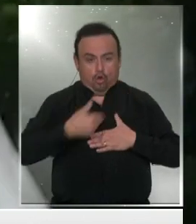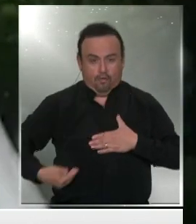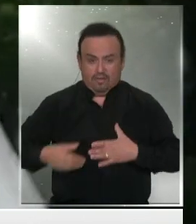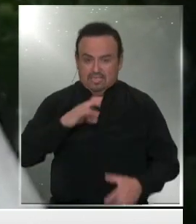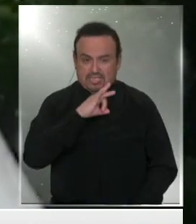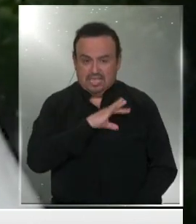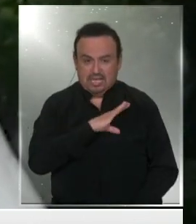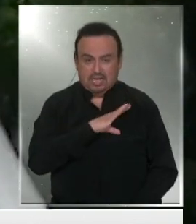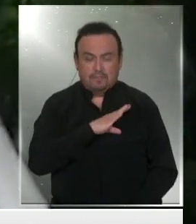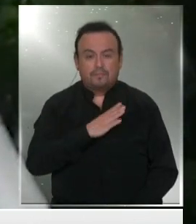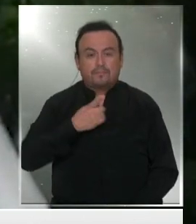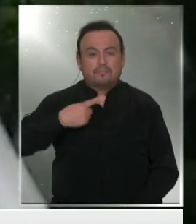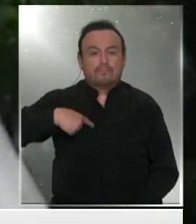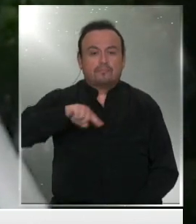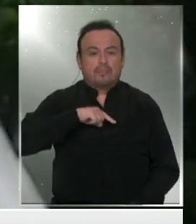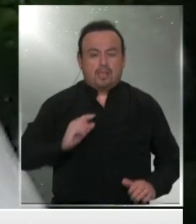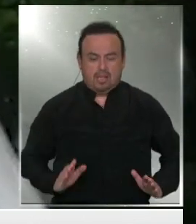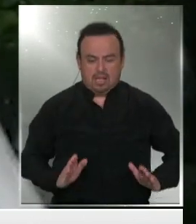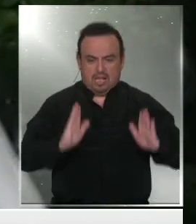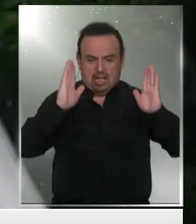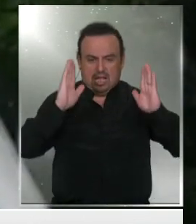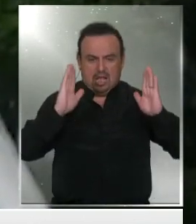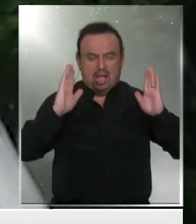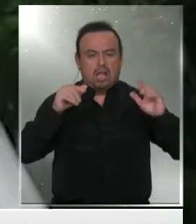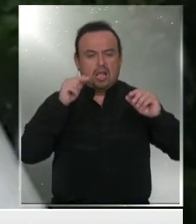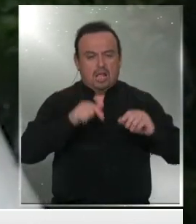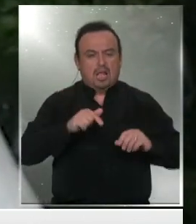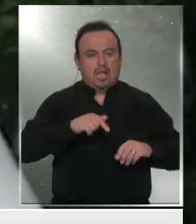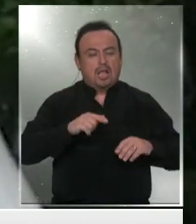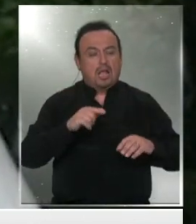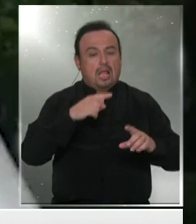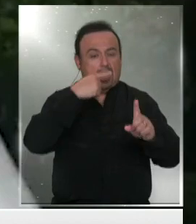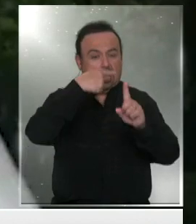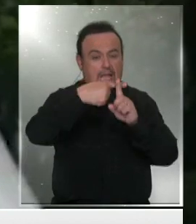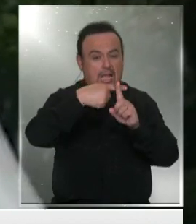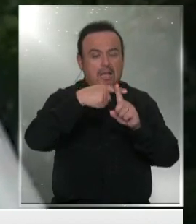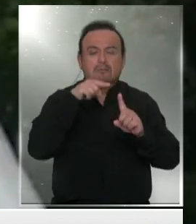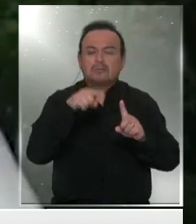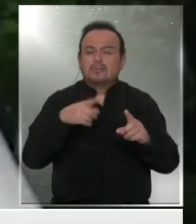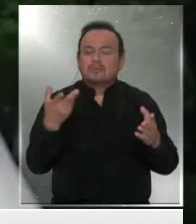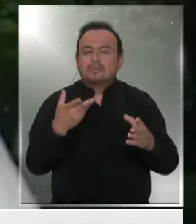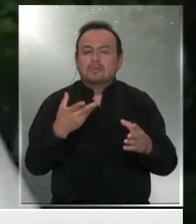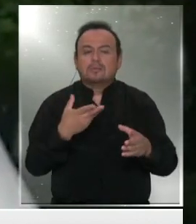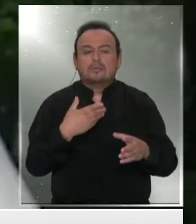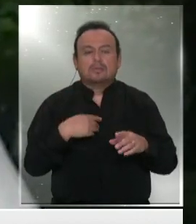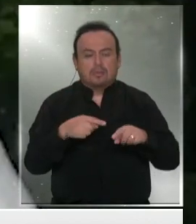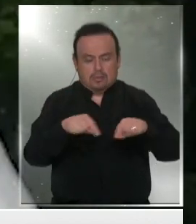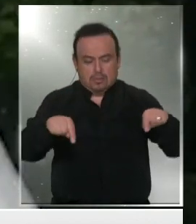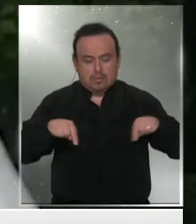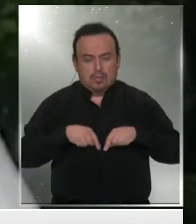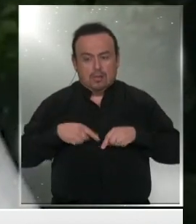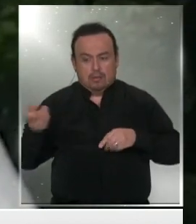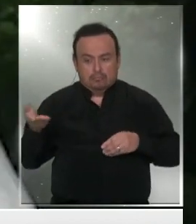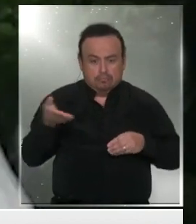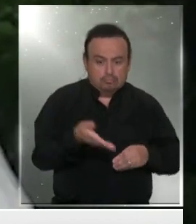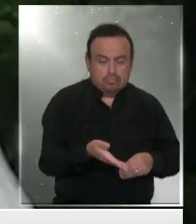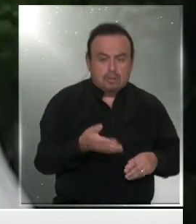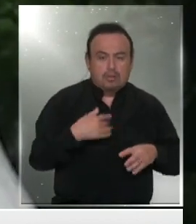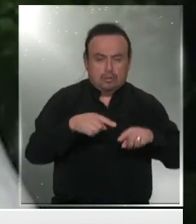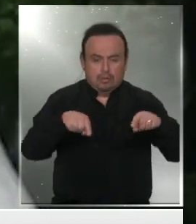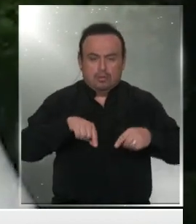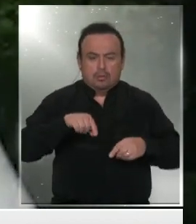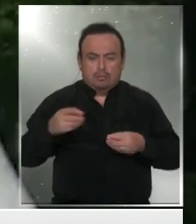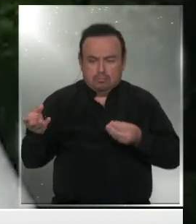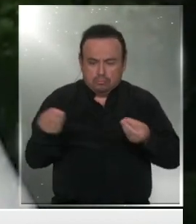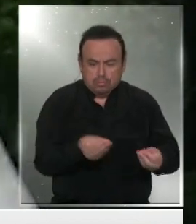de Chile nuestros edificios, iglesias e instalaciones para ser utilizados como hospitales de campaña, centros